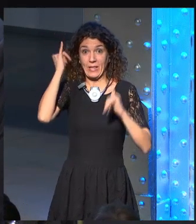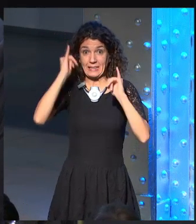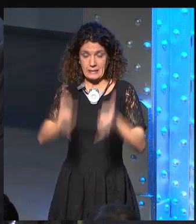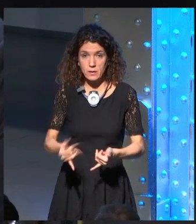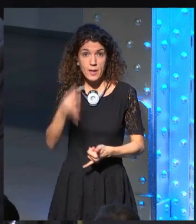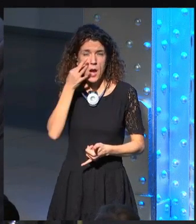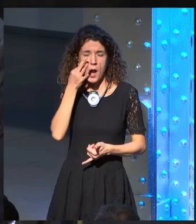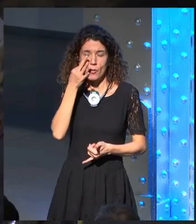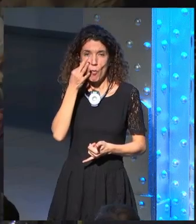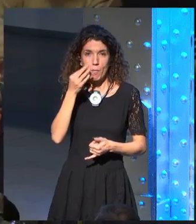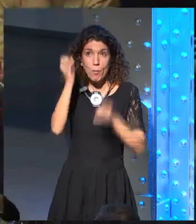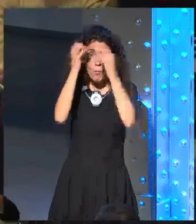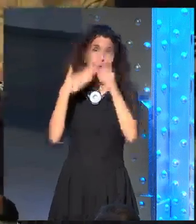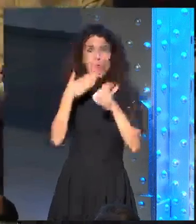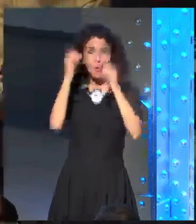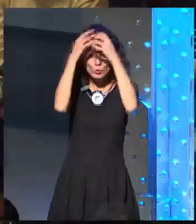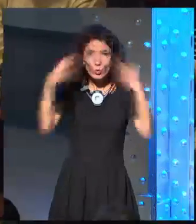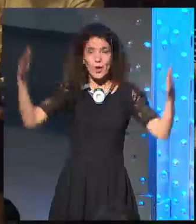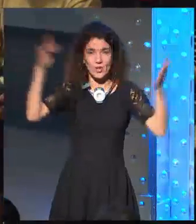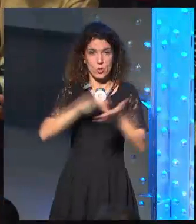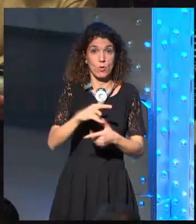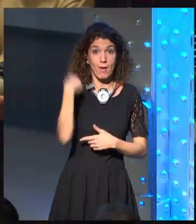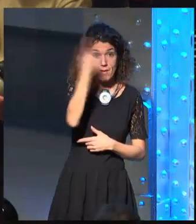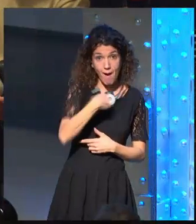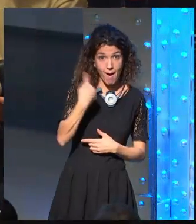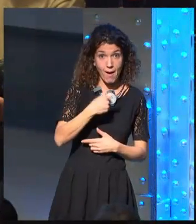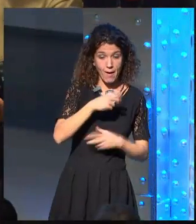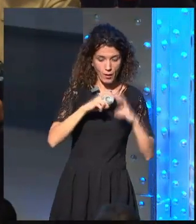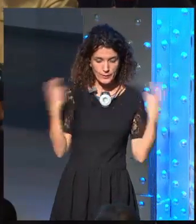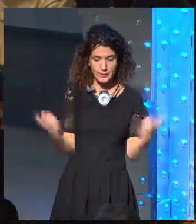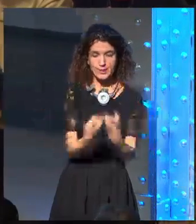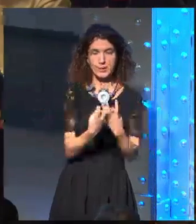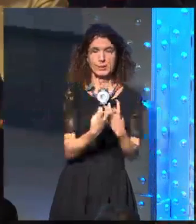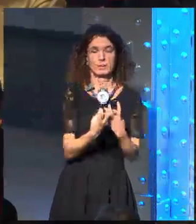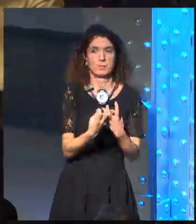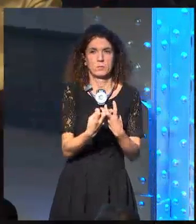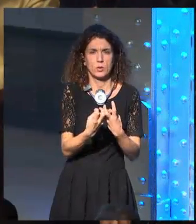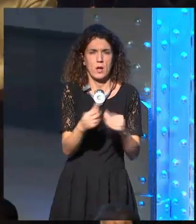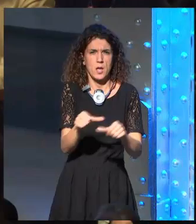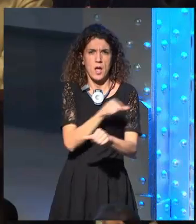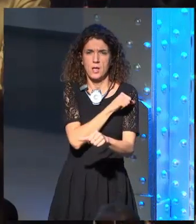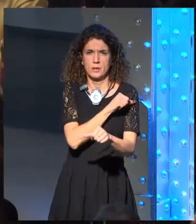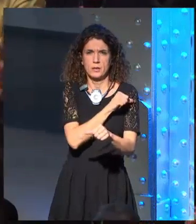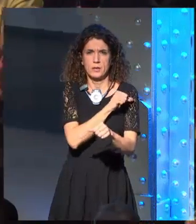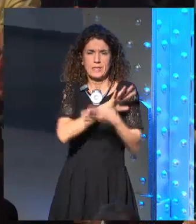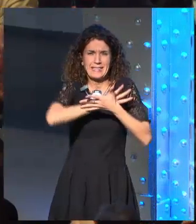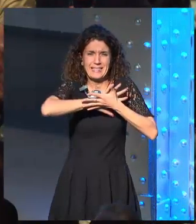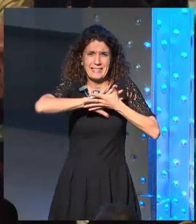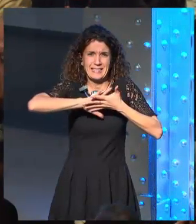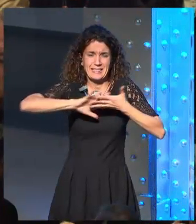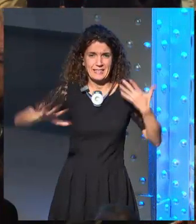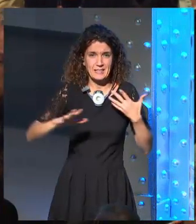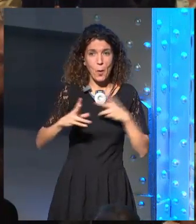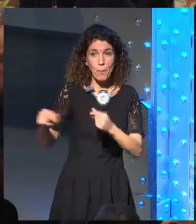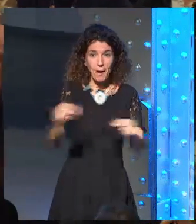del todo real. Las caras de los seres queridos que no he visto en tanto tiempo. El